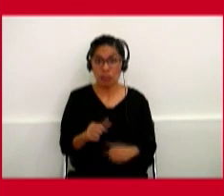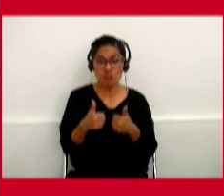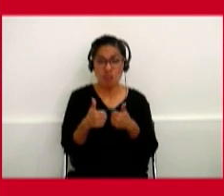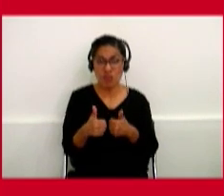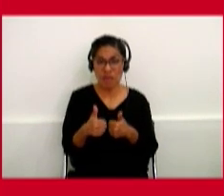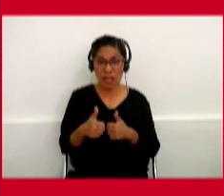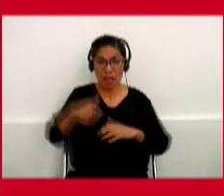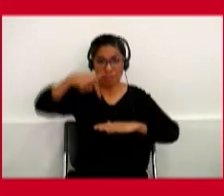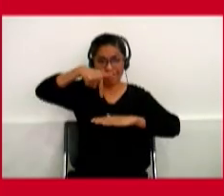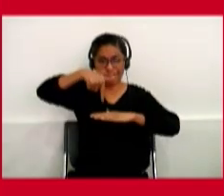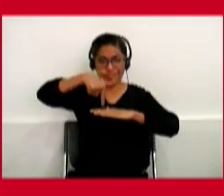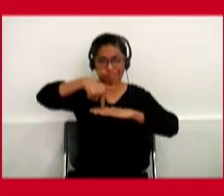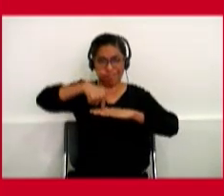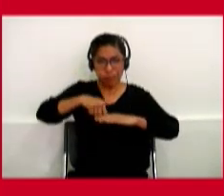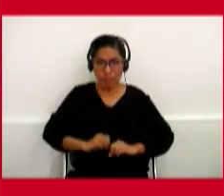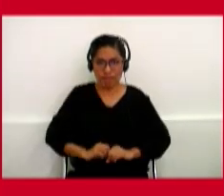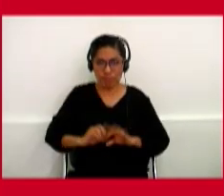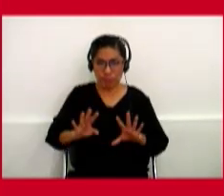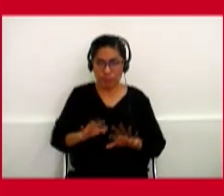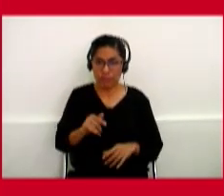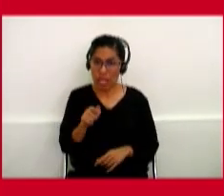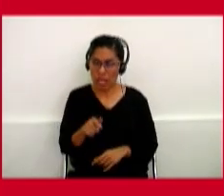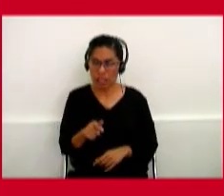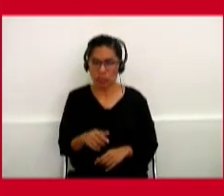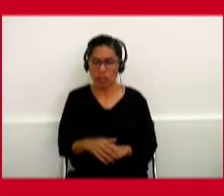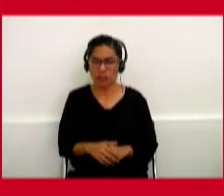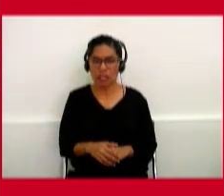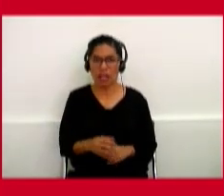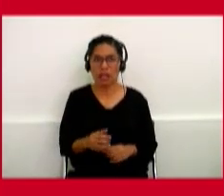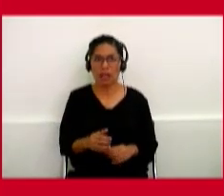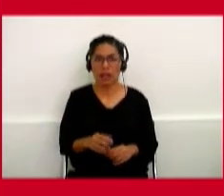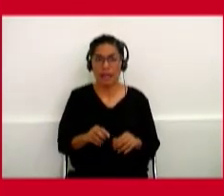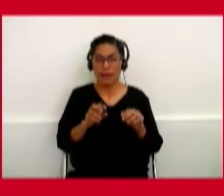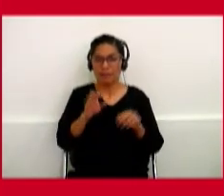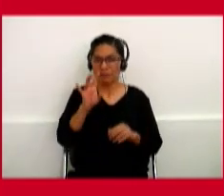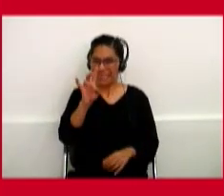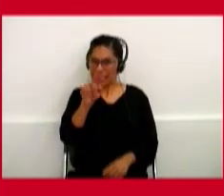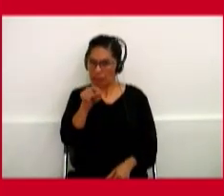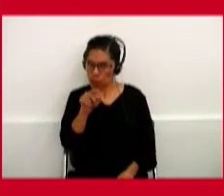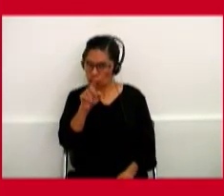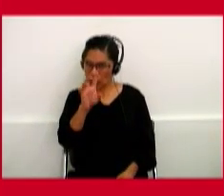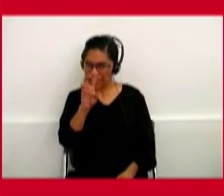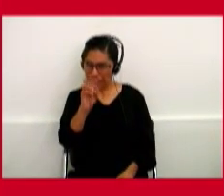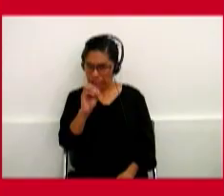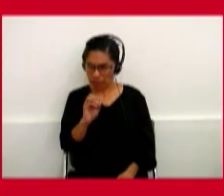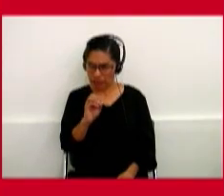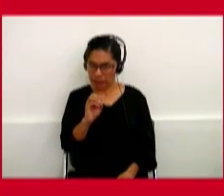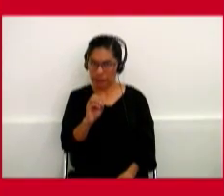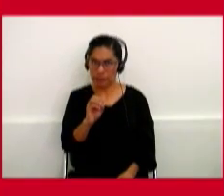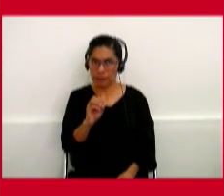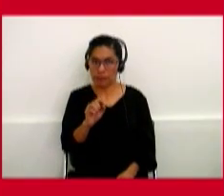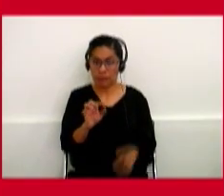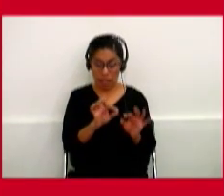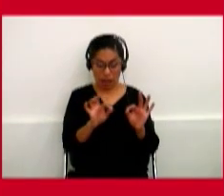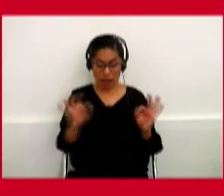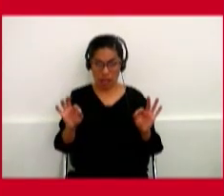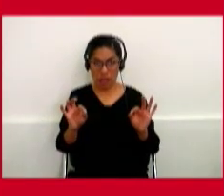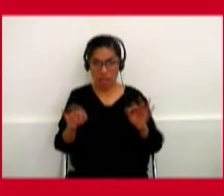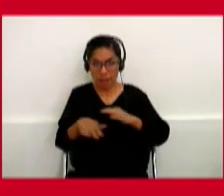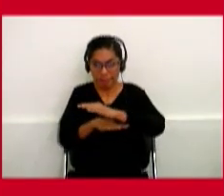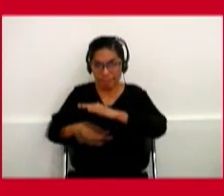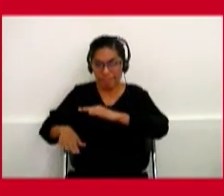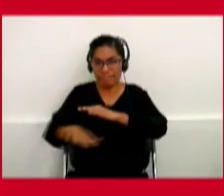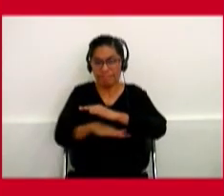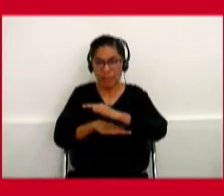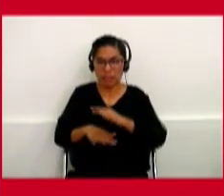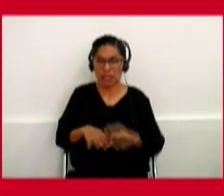en estas voladuras, en promedio, ha sido 760 y la línea base era